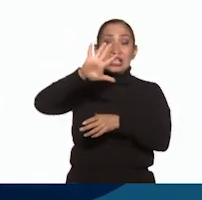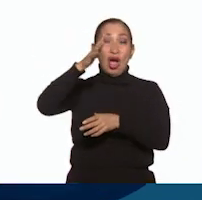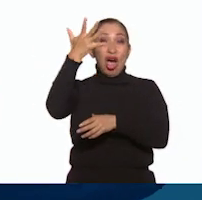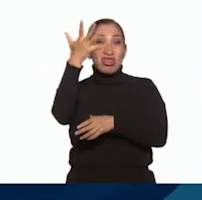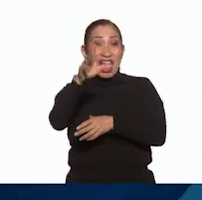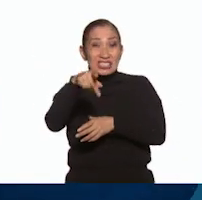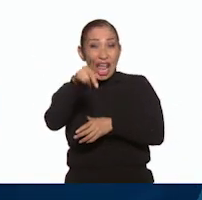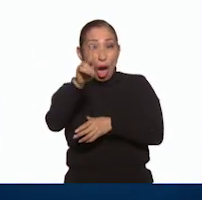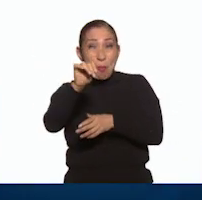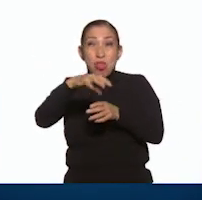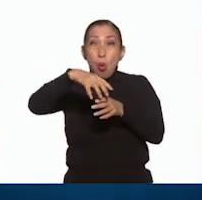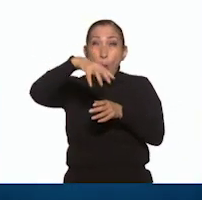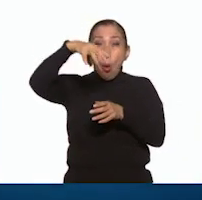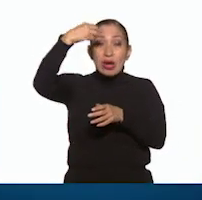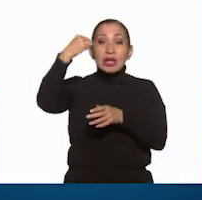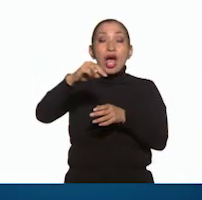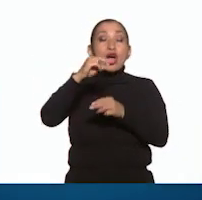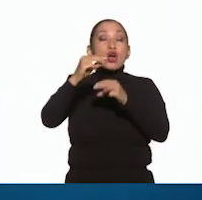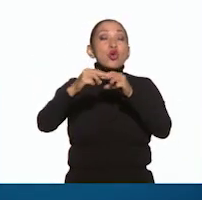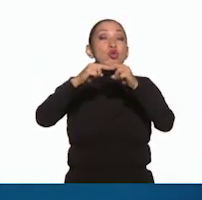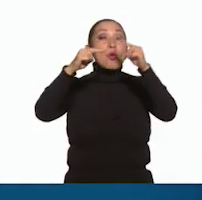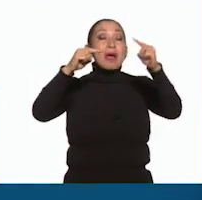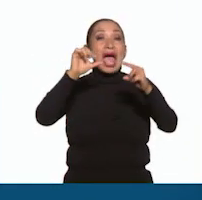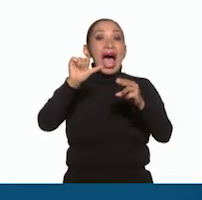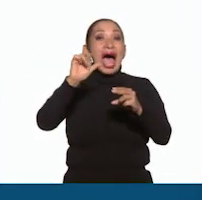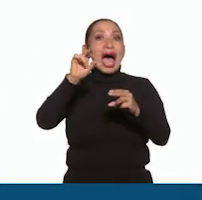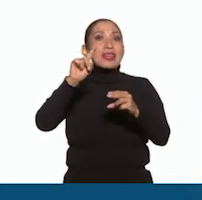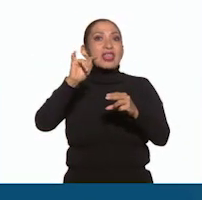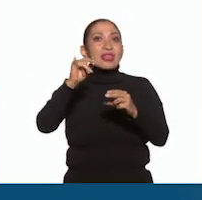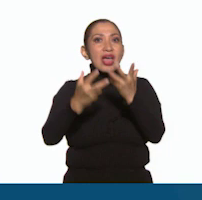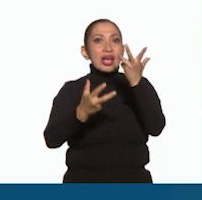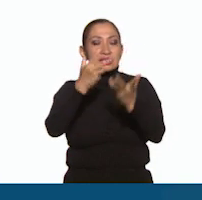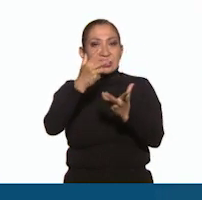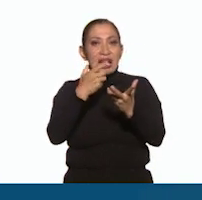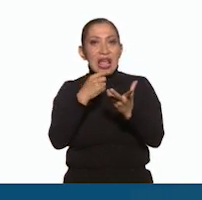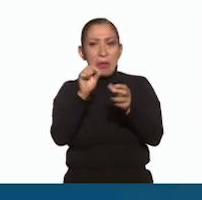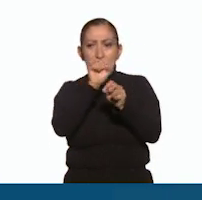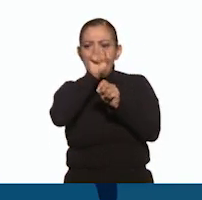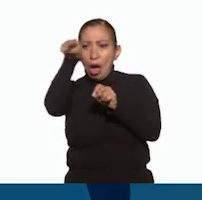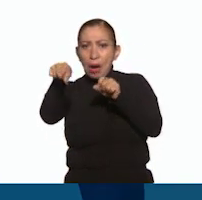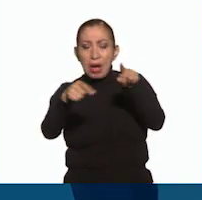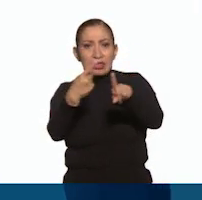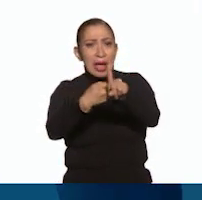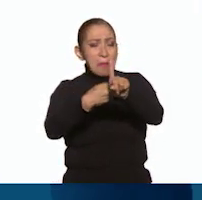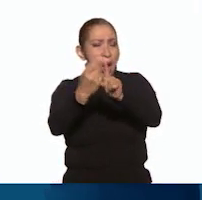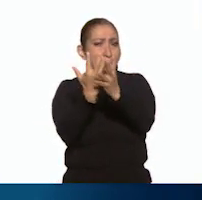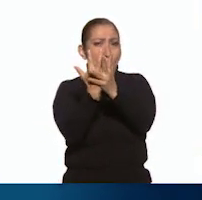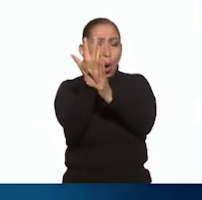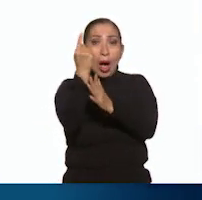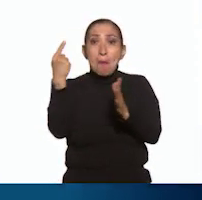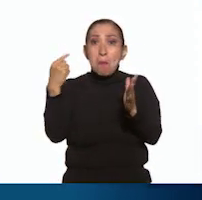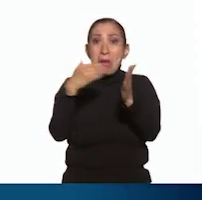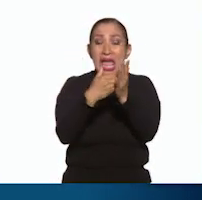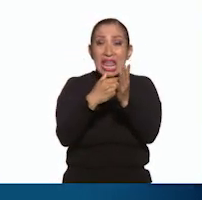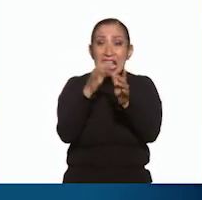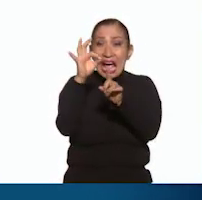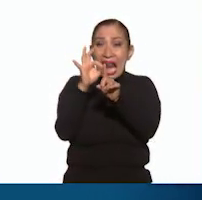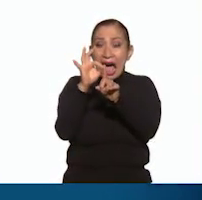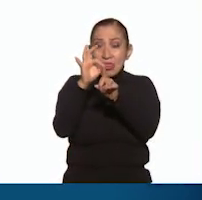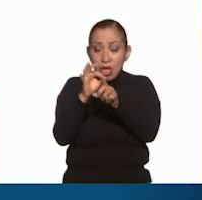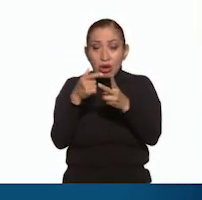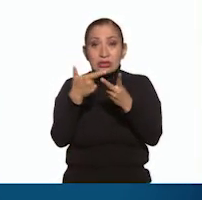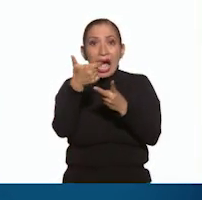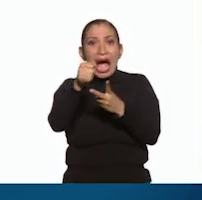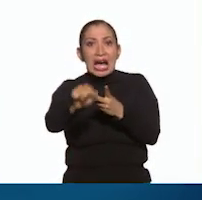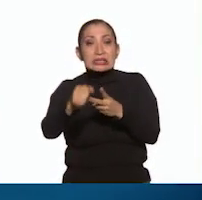10 kilómetros de altura. Se llaman nubes ardientes, en las cuales contienen piroclastos, temperaturas de 1000 grados centígrados, contienen